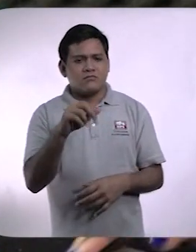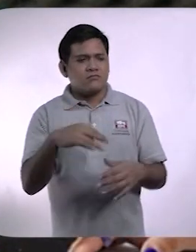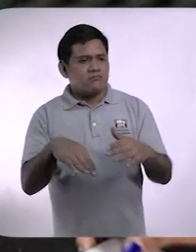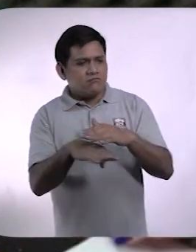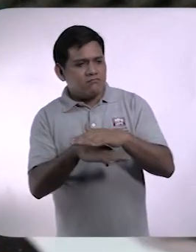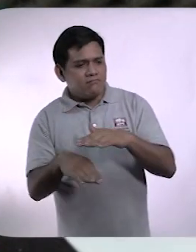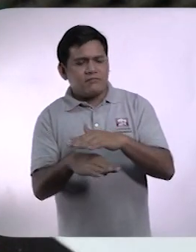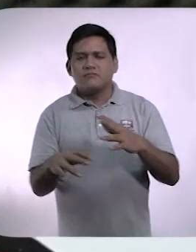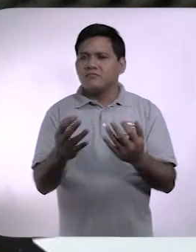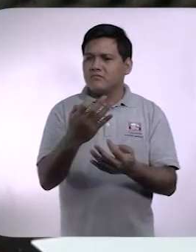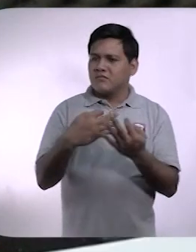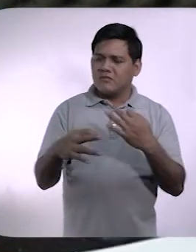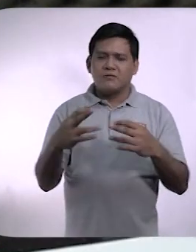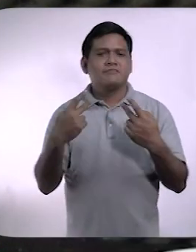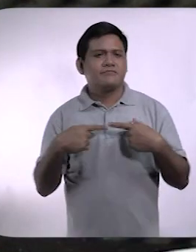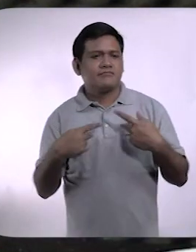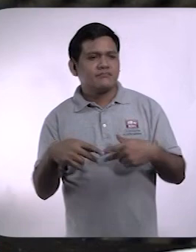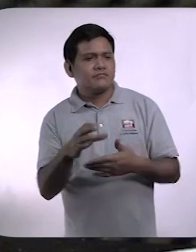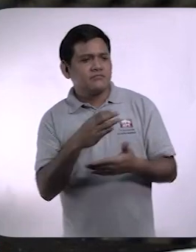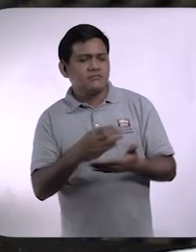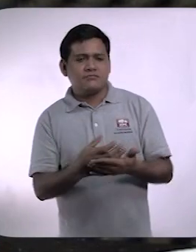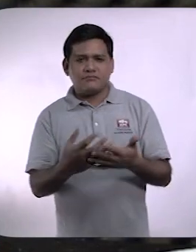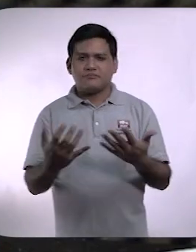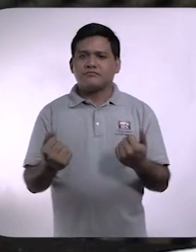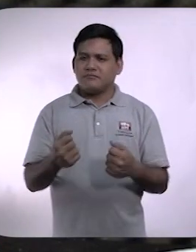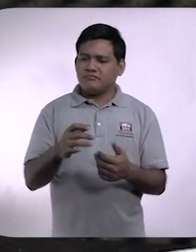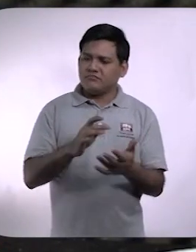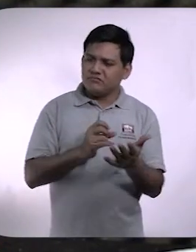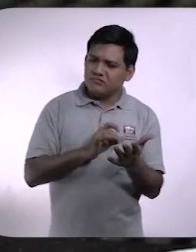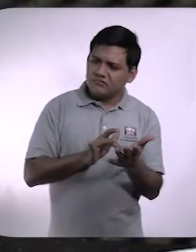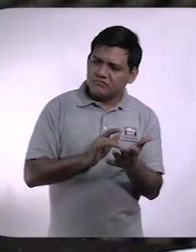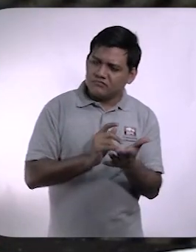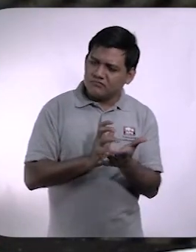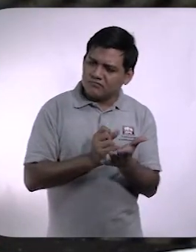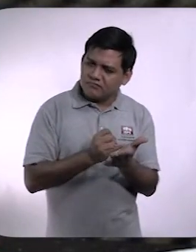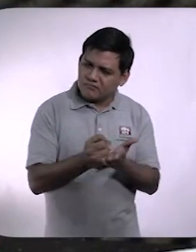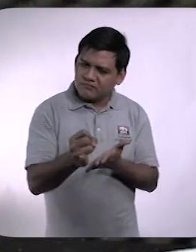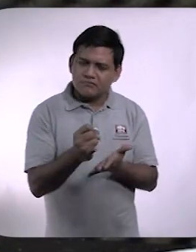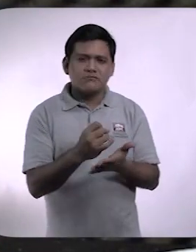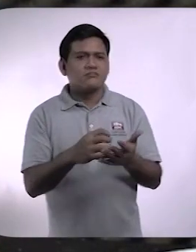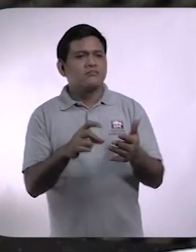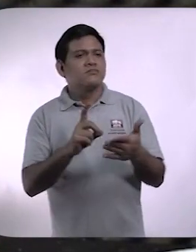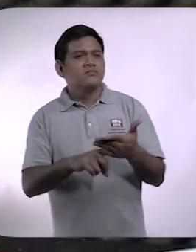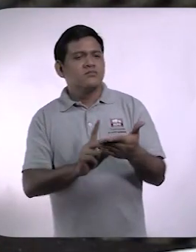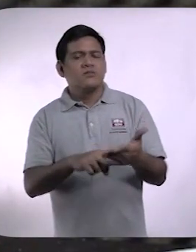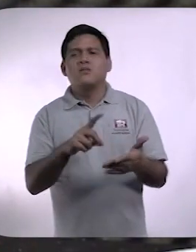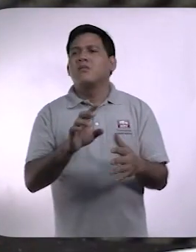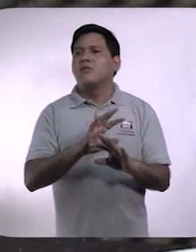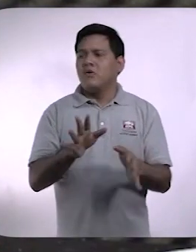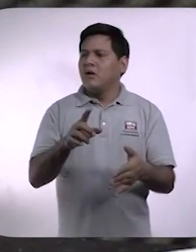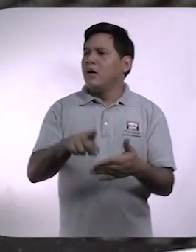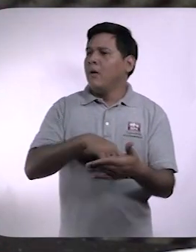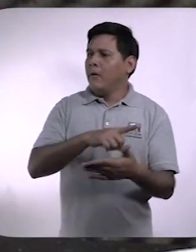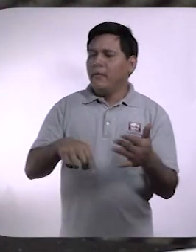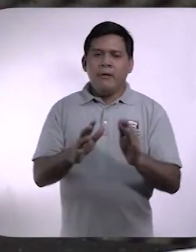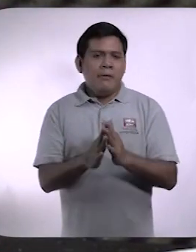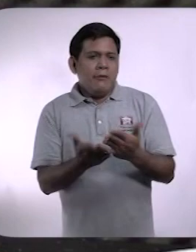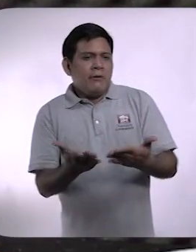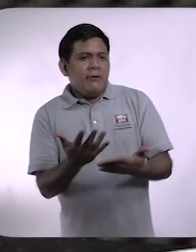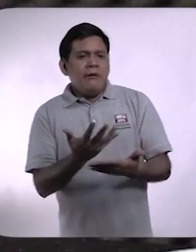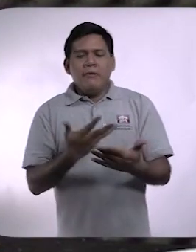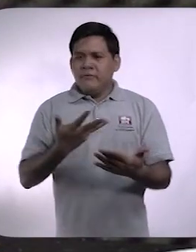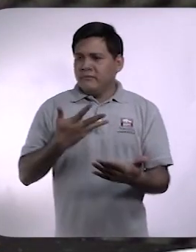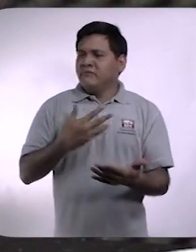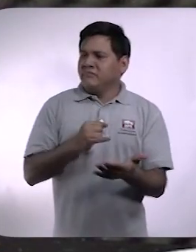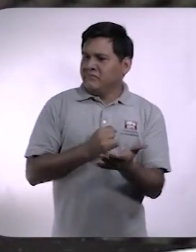la ciudadanía, que deje muy en claro su intención, lo que se valora y califica en las boletas es la intención